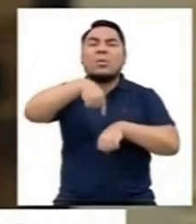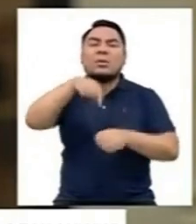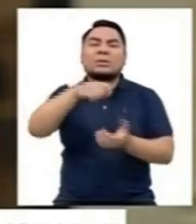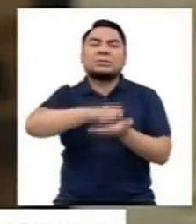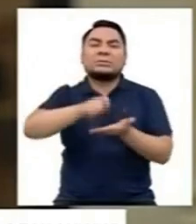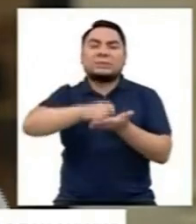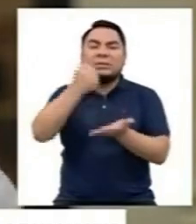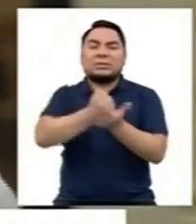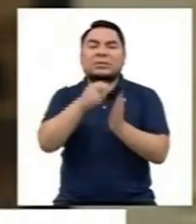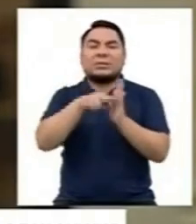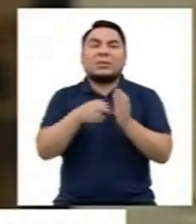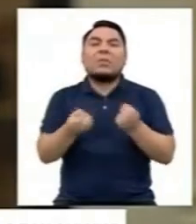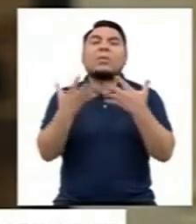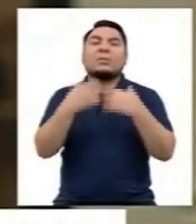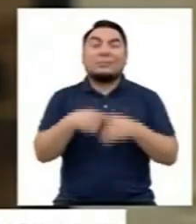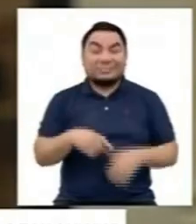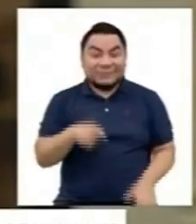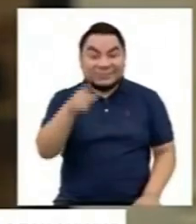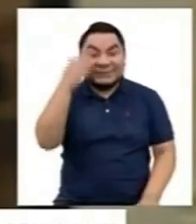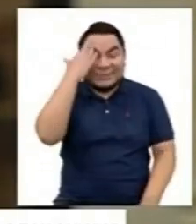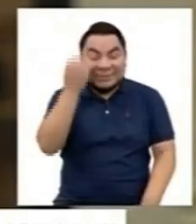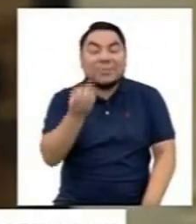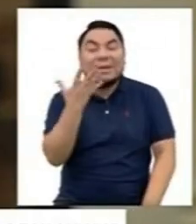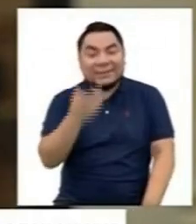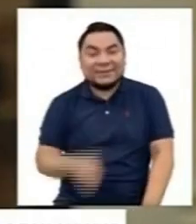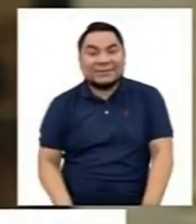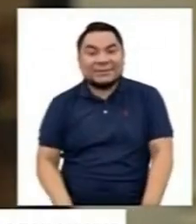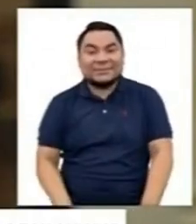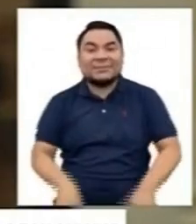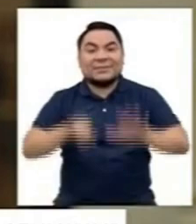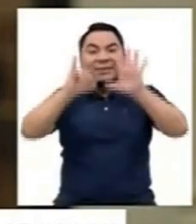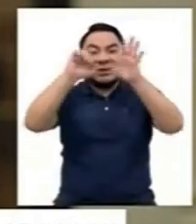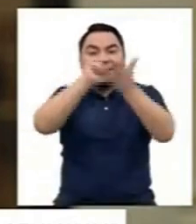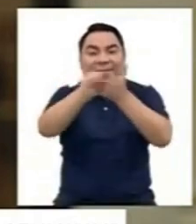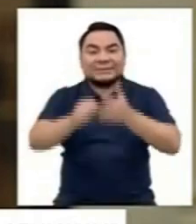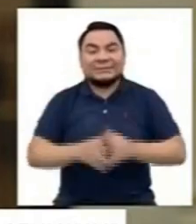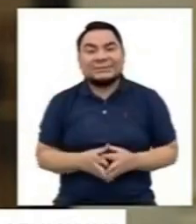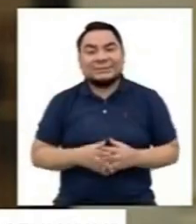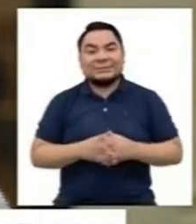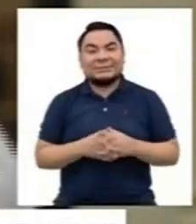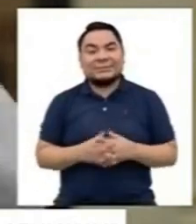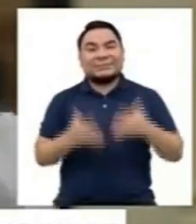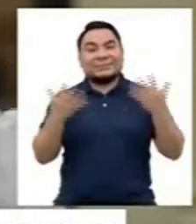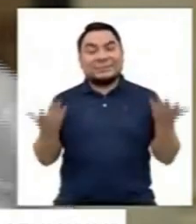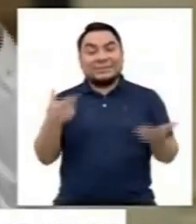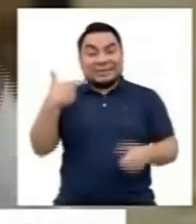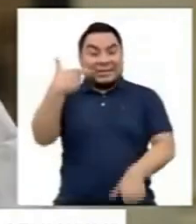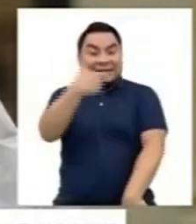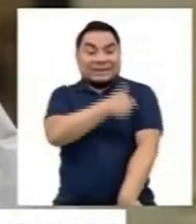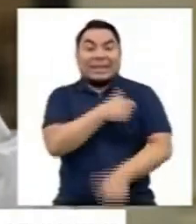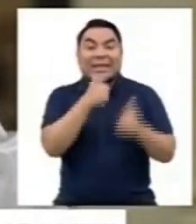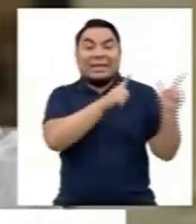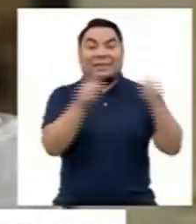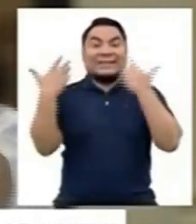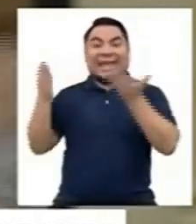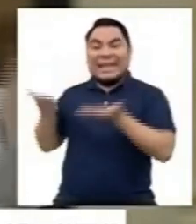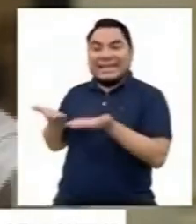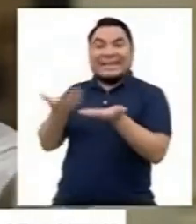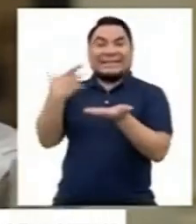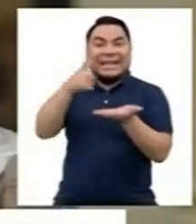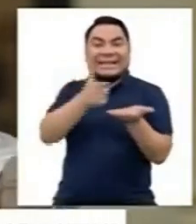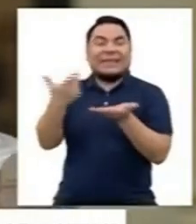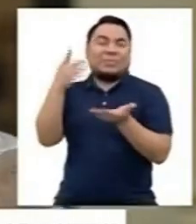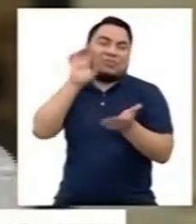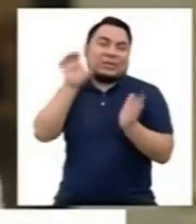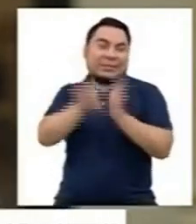las Fuerzas Armadas, que tienen un promedio más o menos de 800 mil personas. Estarían en, después de ese grupo, la